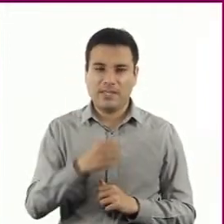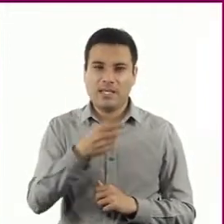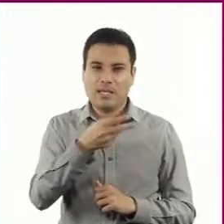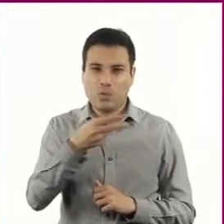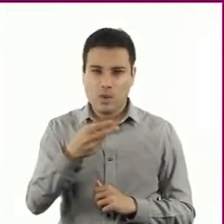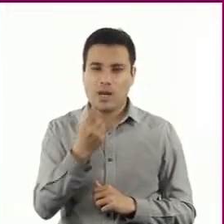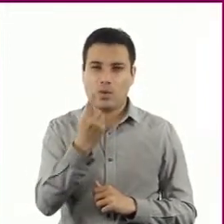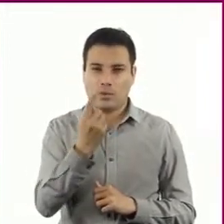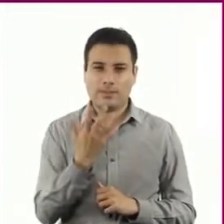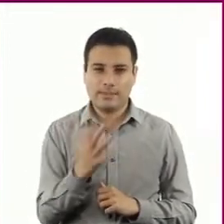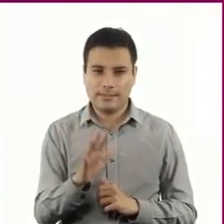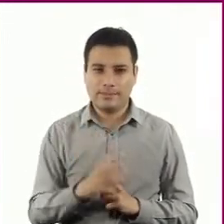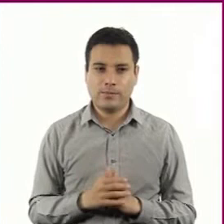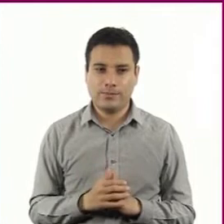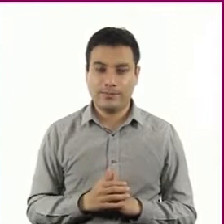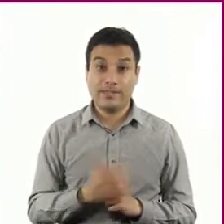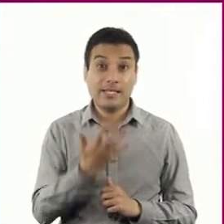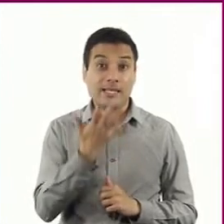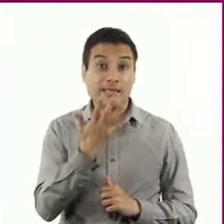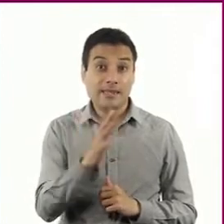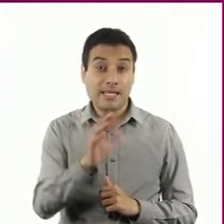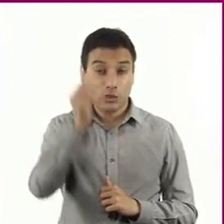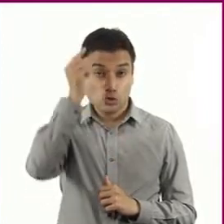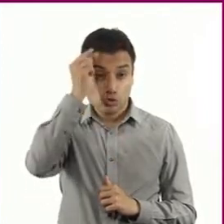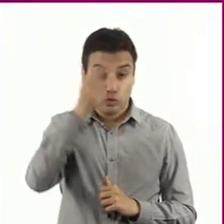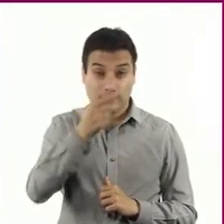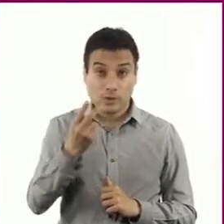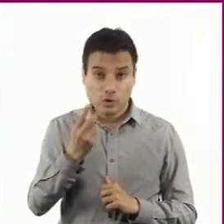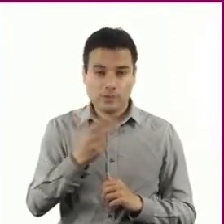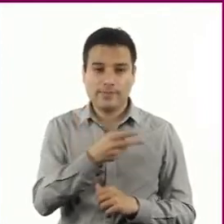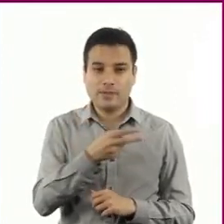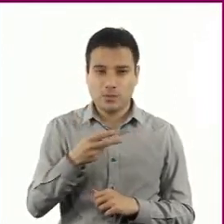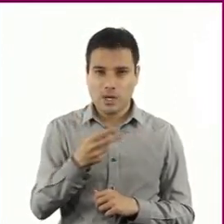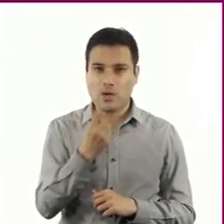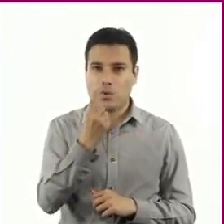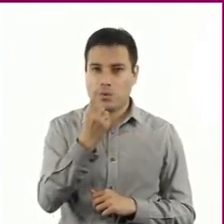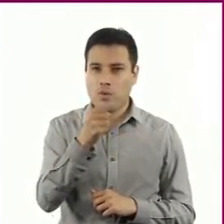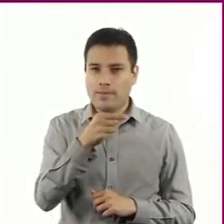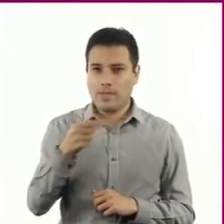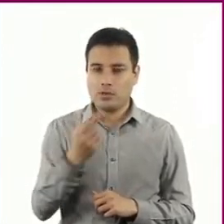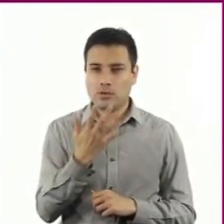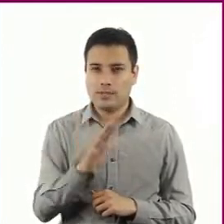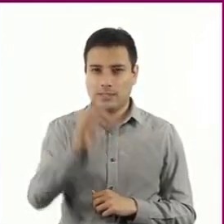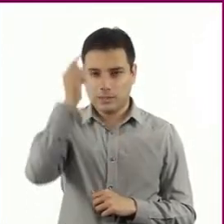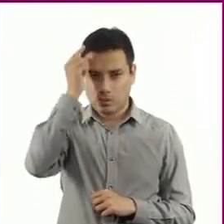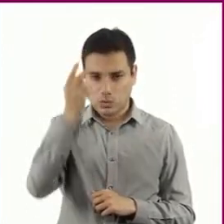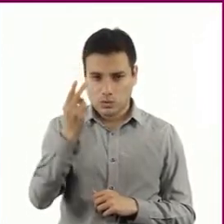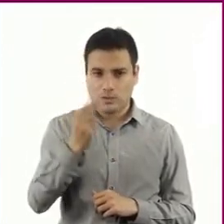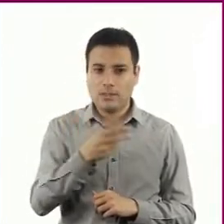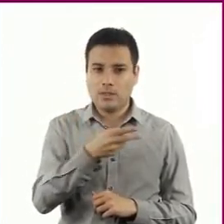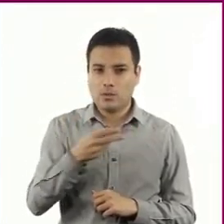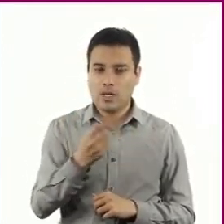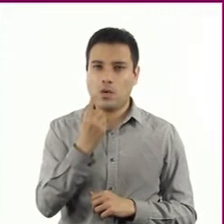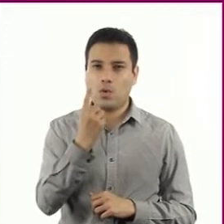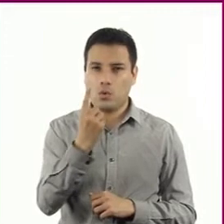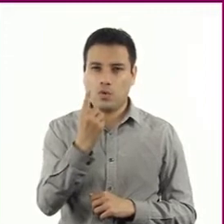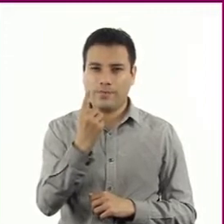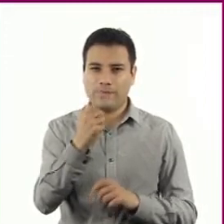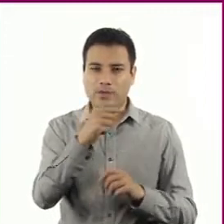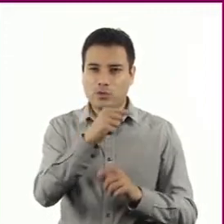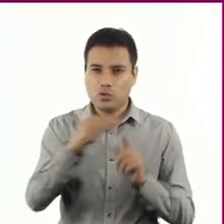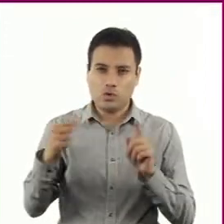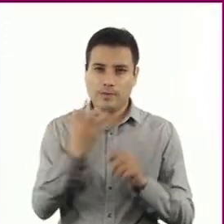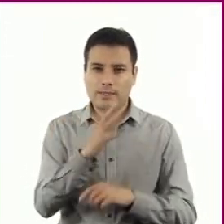potencia negativa es igual a 1 sobre 10 a la segunda potencia, que es igual a 1 sobre 10 por 10, igual a un